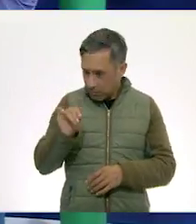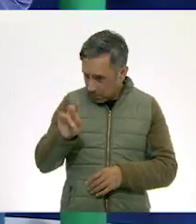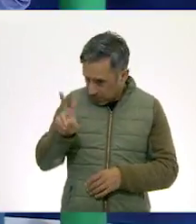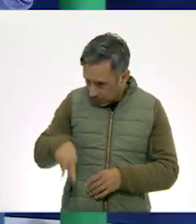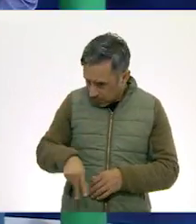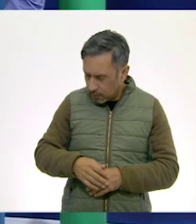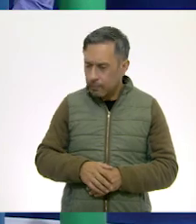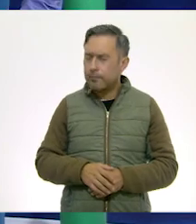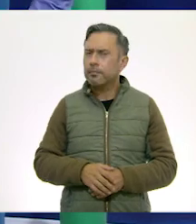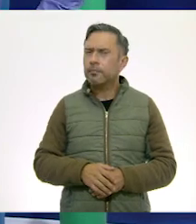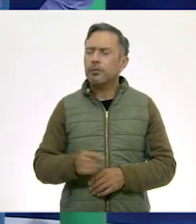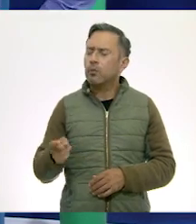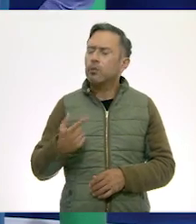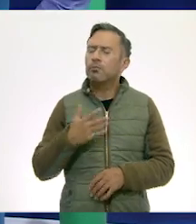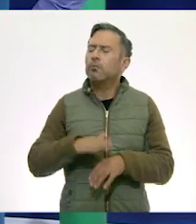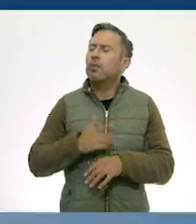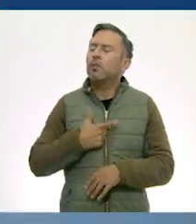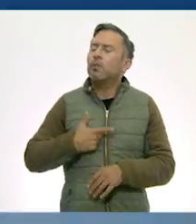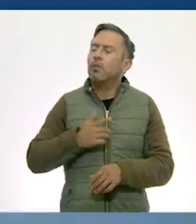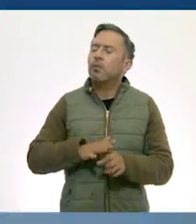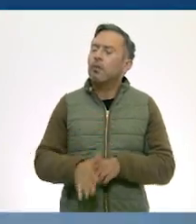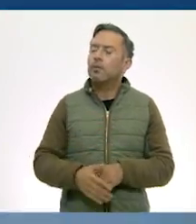cuáles te gustaron más?